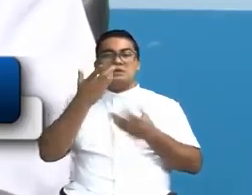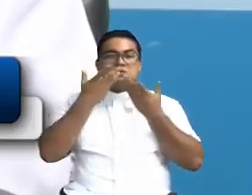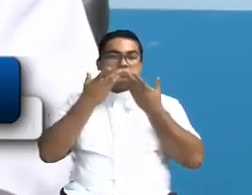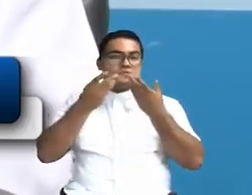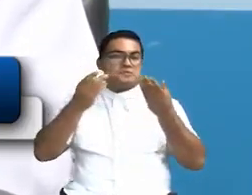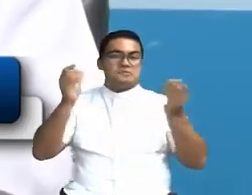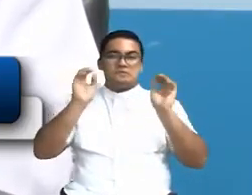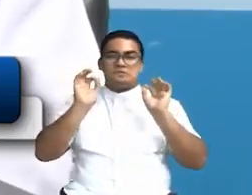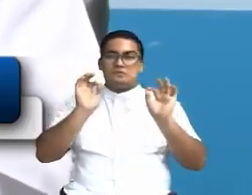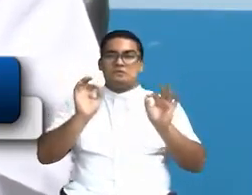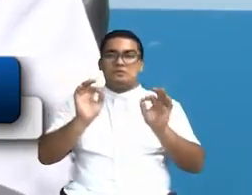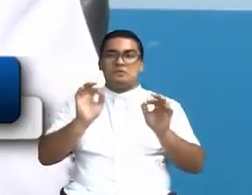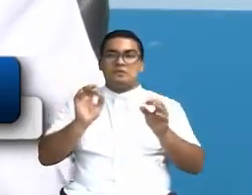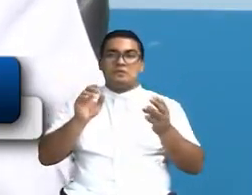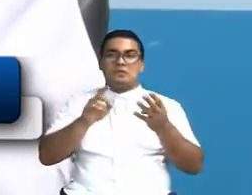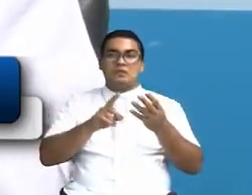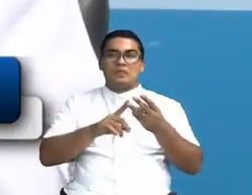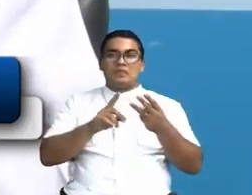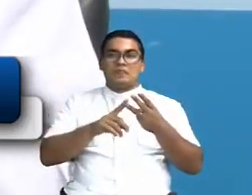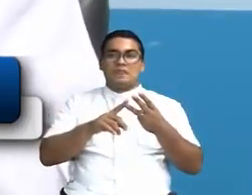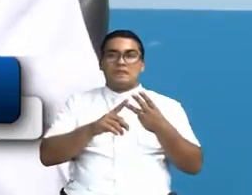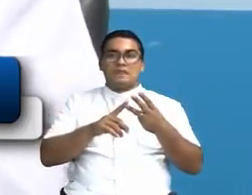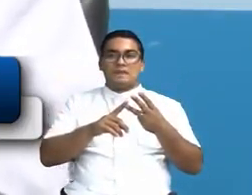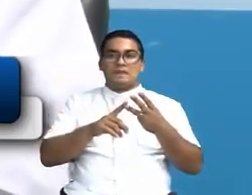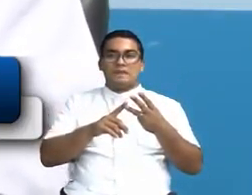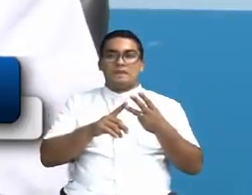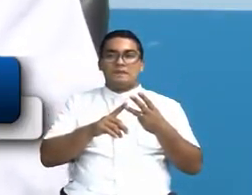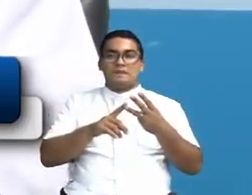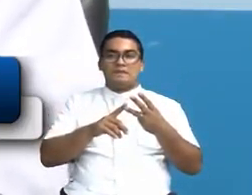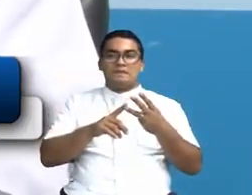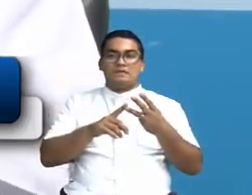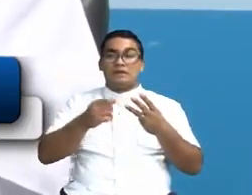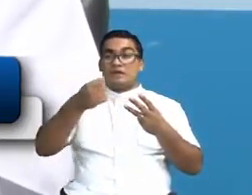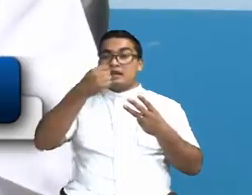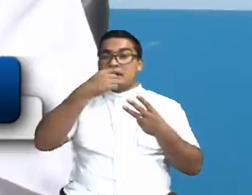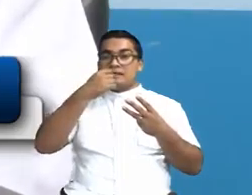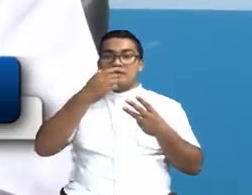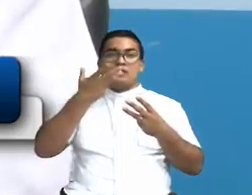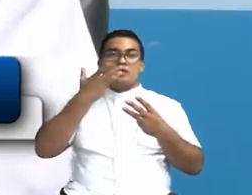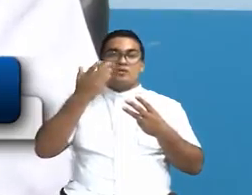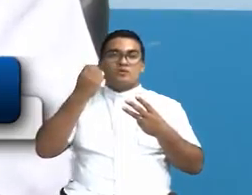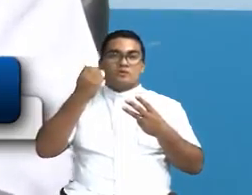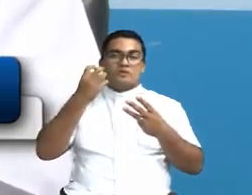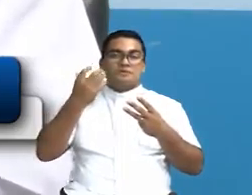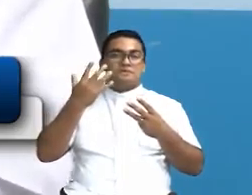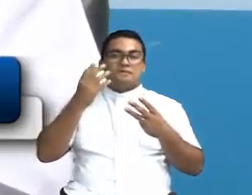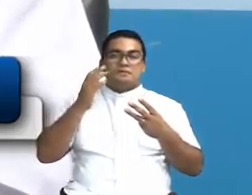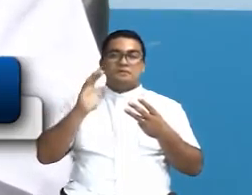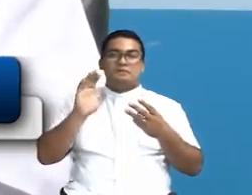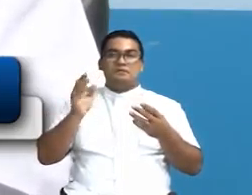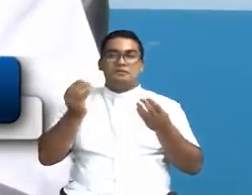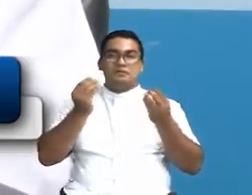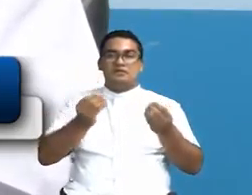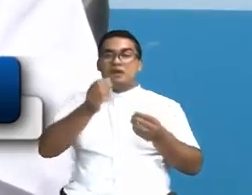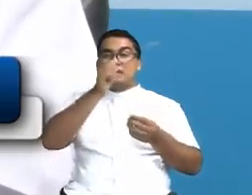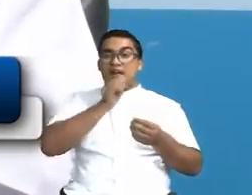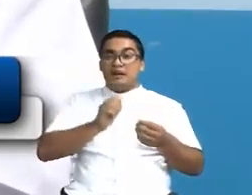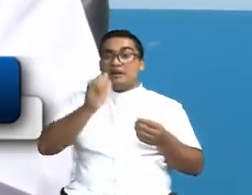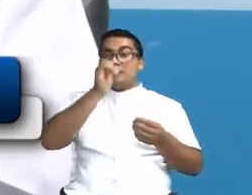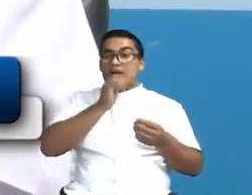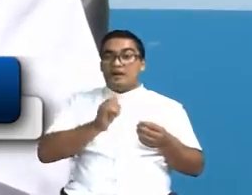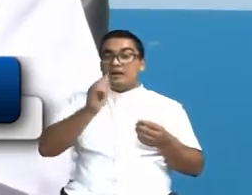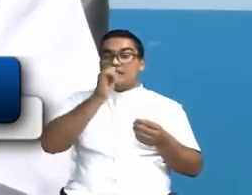lo combatimos con, ya sea con tratamiento antiinflamatorio para poder aliviar un poco el dolor, y abundante líquido. El